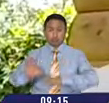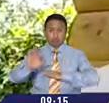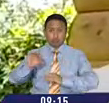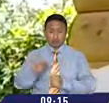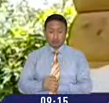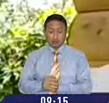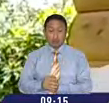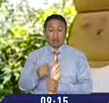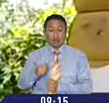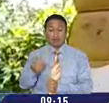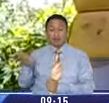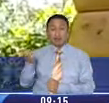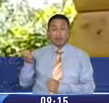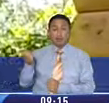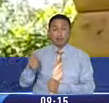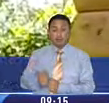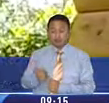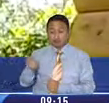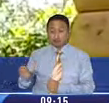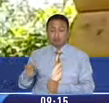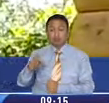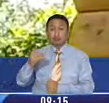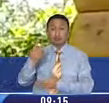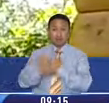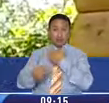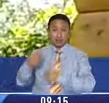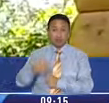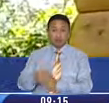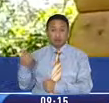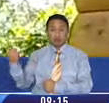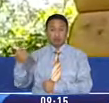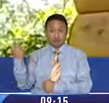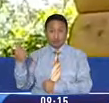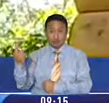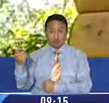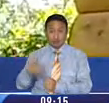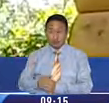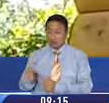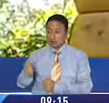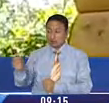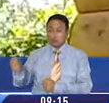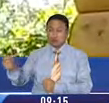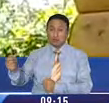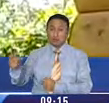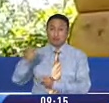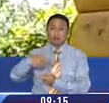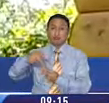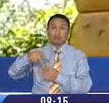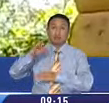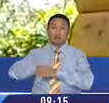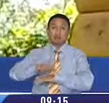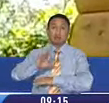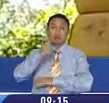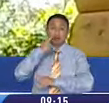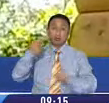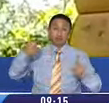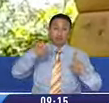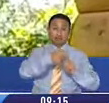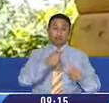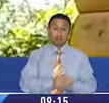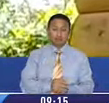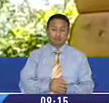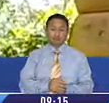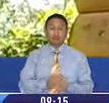a que se va a entregar el bono de femicidios a todos los hijos e hijas que han quedado en orfandad por efectos de la violencia femicida. Como sociedad